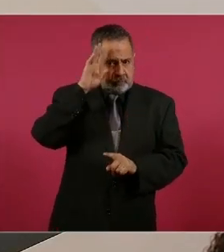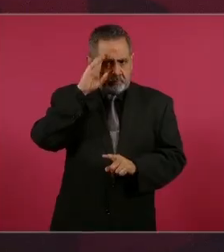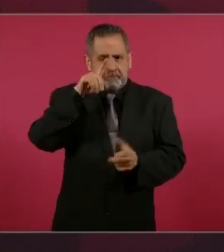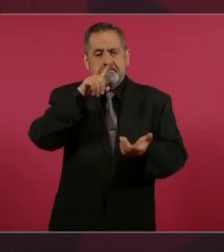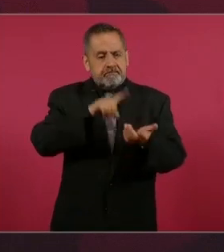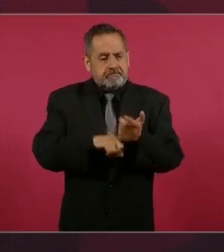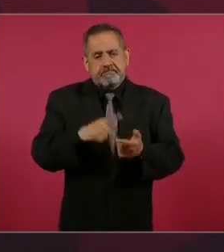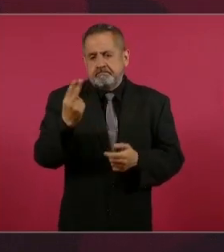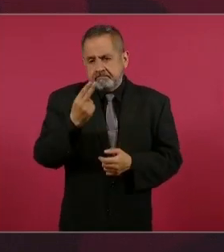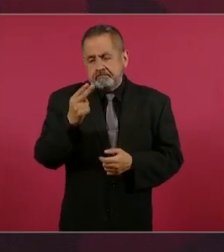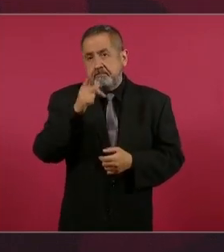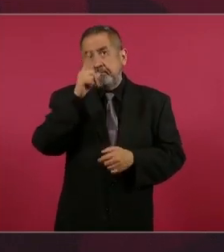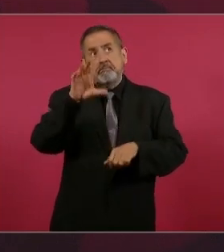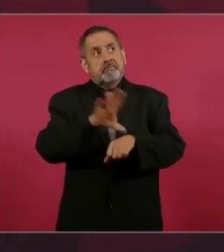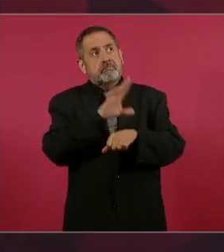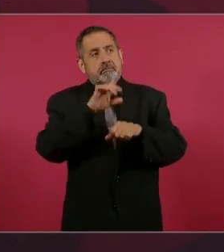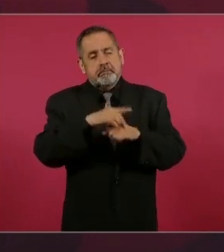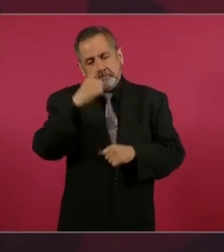vamos ya a dejarlo